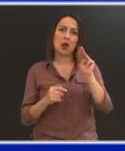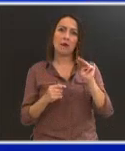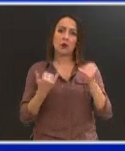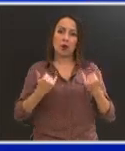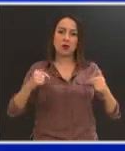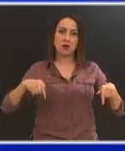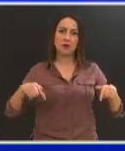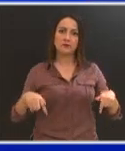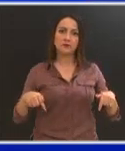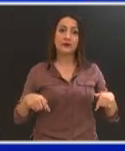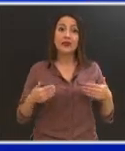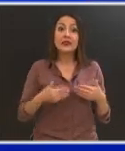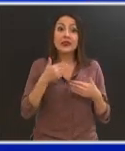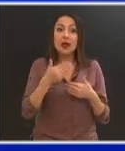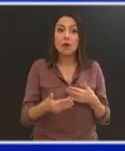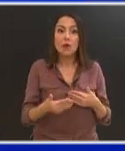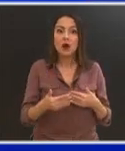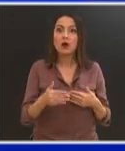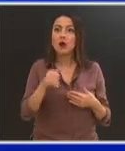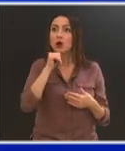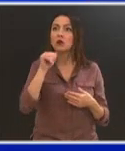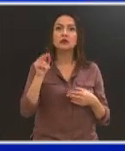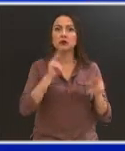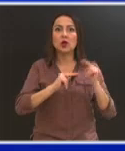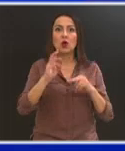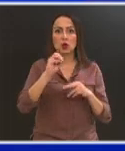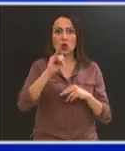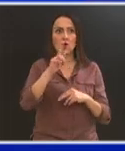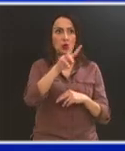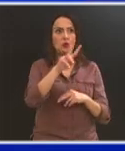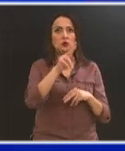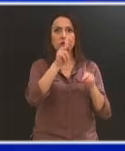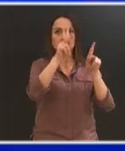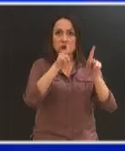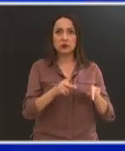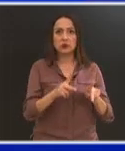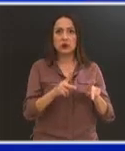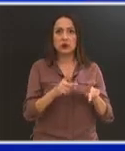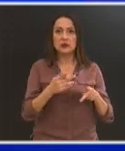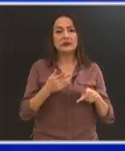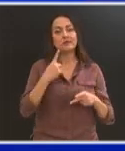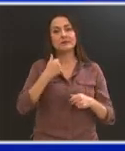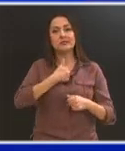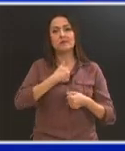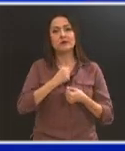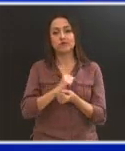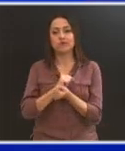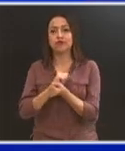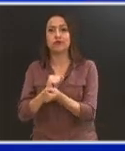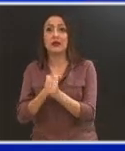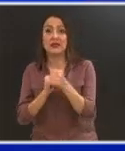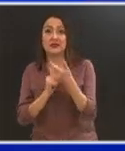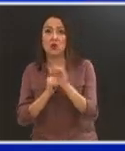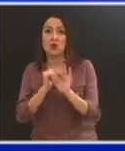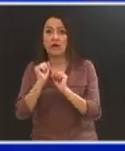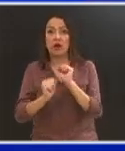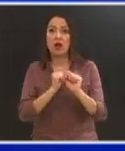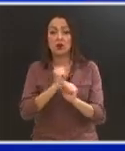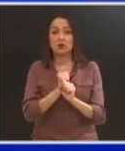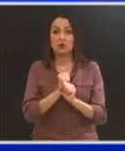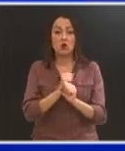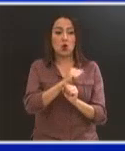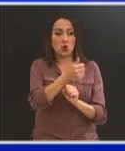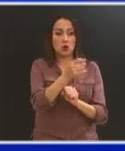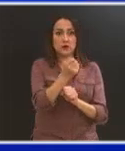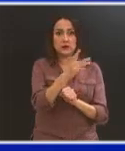acá donde, después de que negocien con el OIJ, estas 2 primeras personas se entregan. Estamos hablando de una persona de 19 años de edad y uno